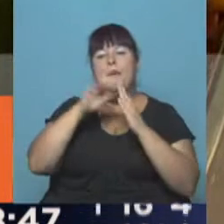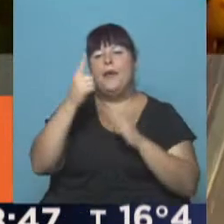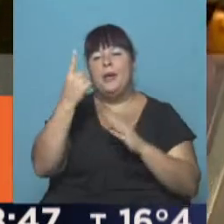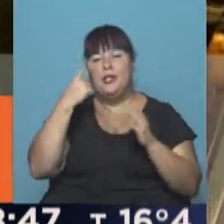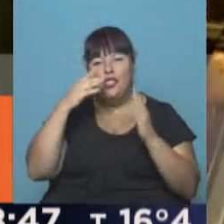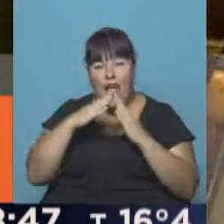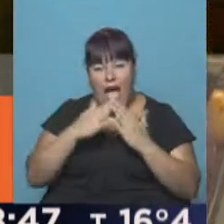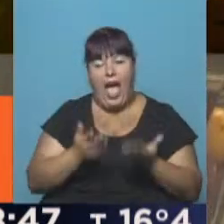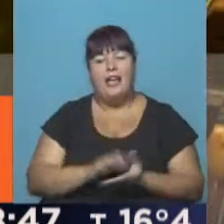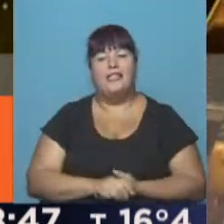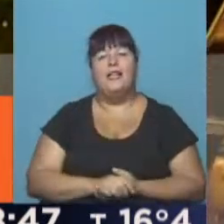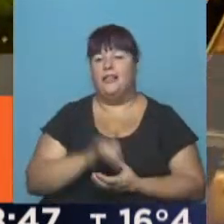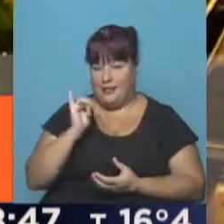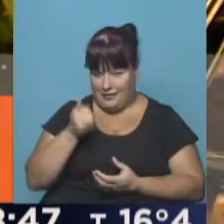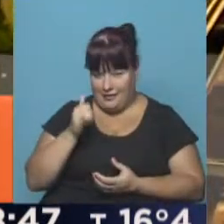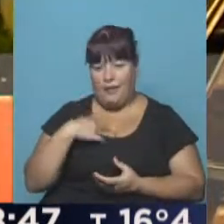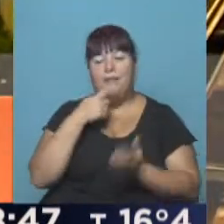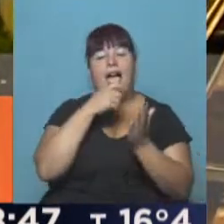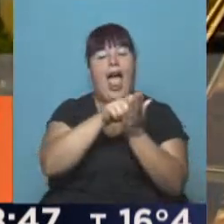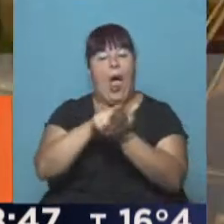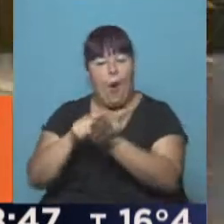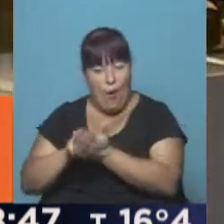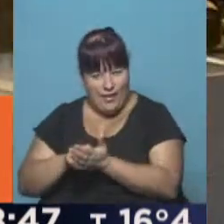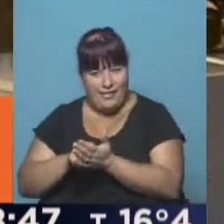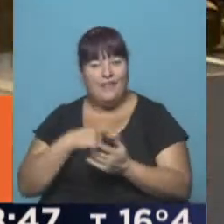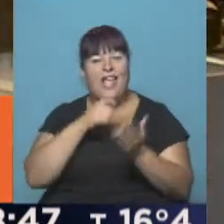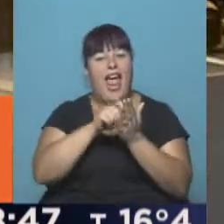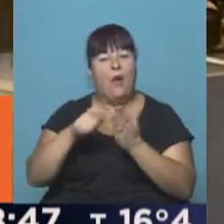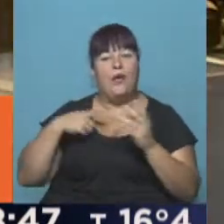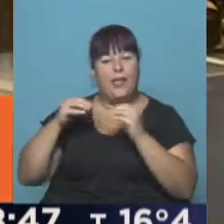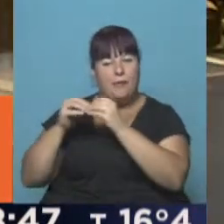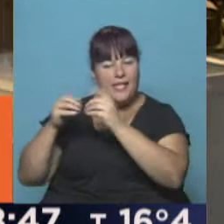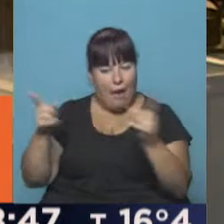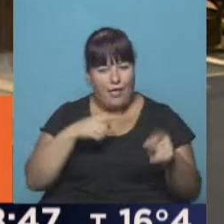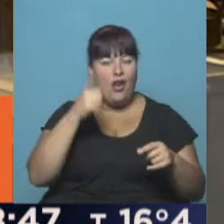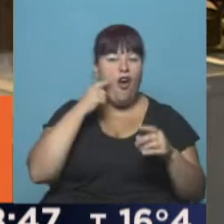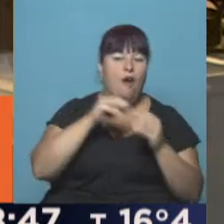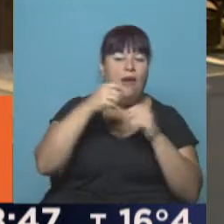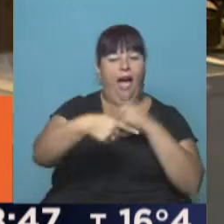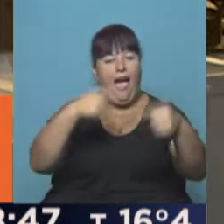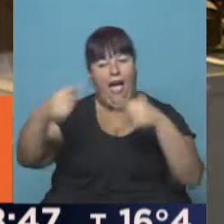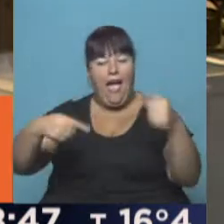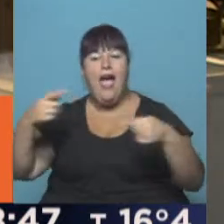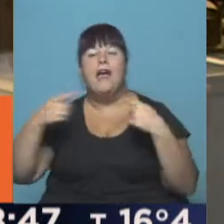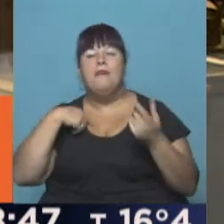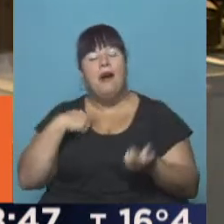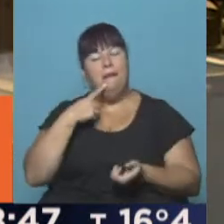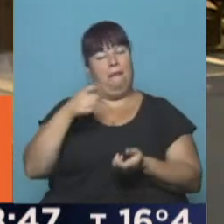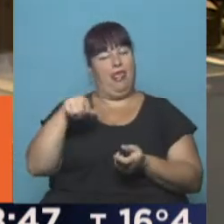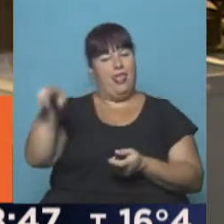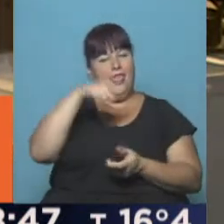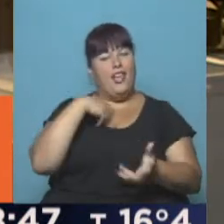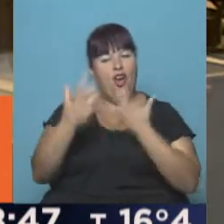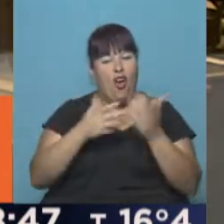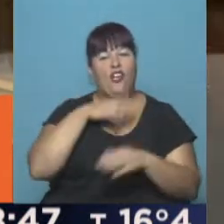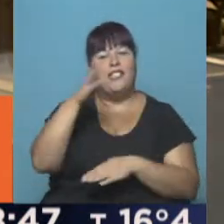en la casa? Totalmente. Hice una encuesta. Hice una encuesta entre mis amigos y amigos de amigos porque me daba cuenta que cuando iba a